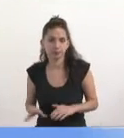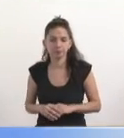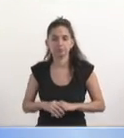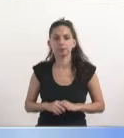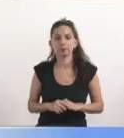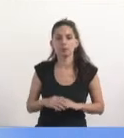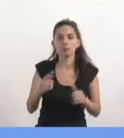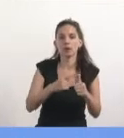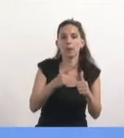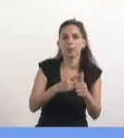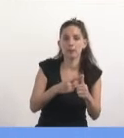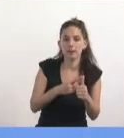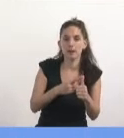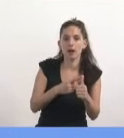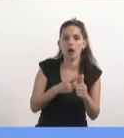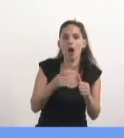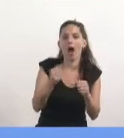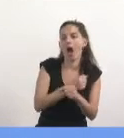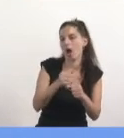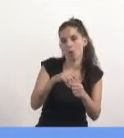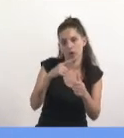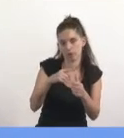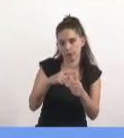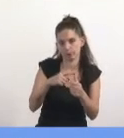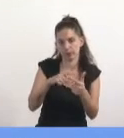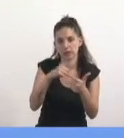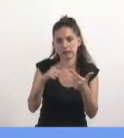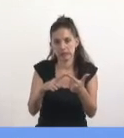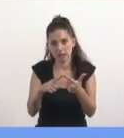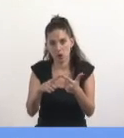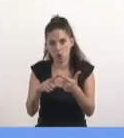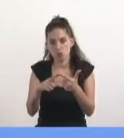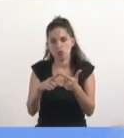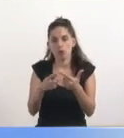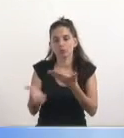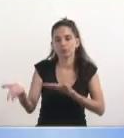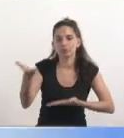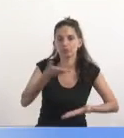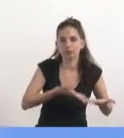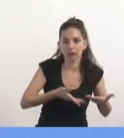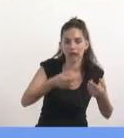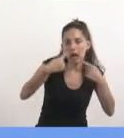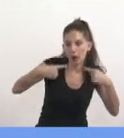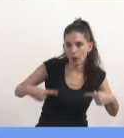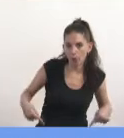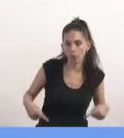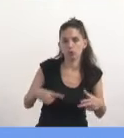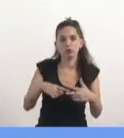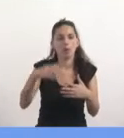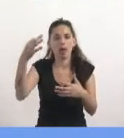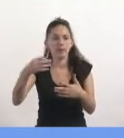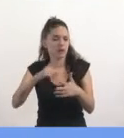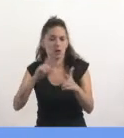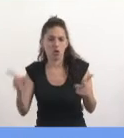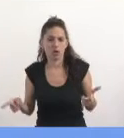primero la existencia de un convenio, de un acuerdo federal. Segundo, la transferencia y los recursos. Pero en una ley especial, ahí se